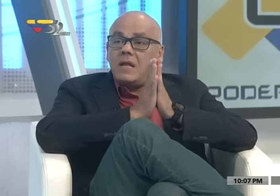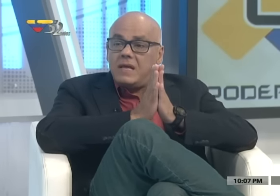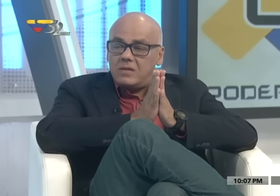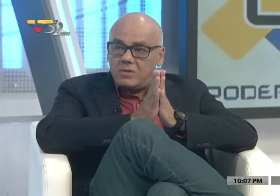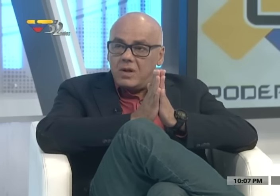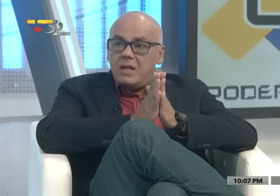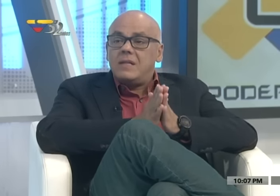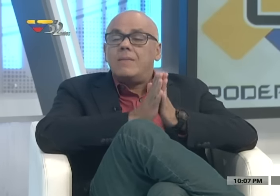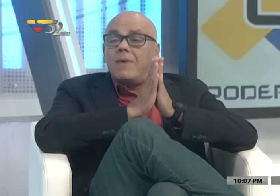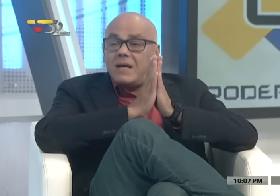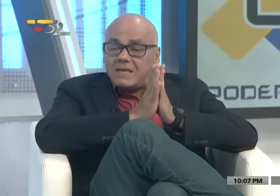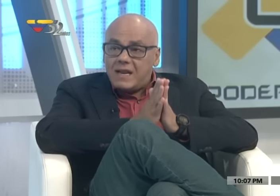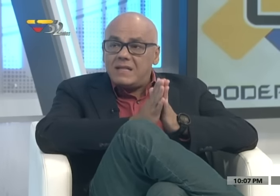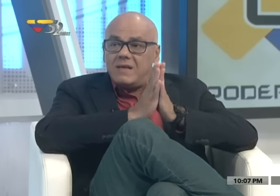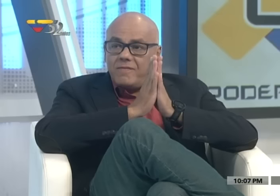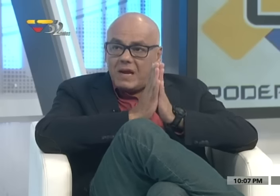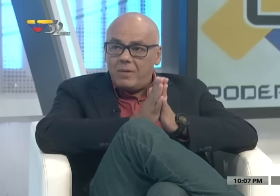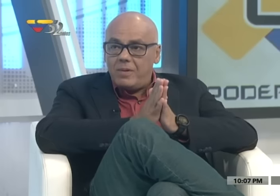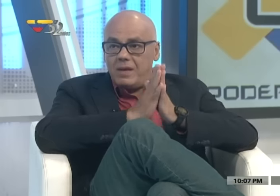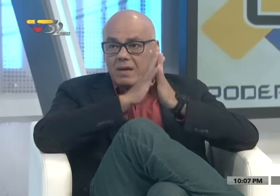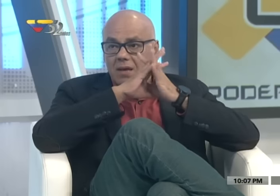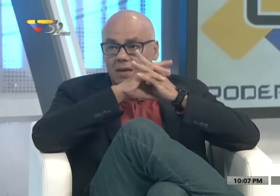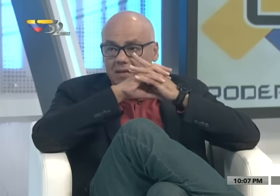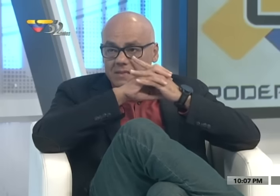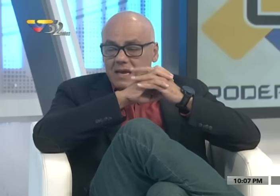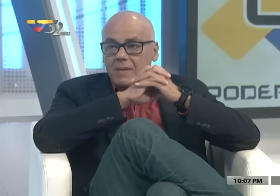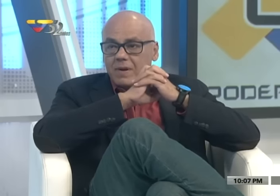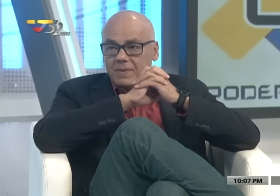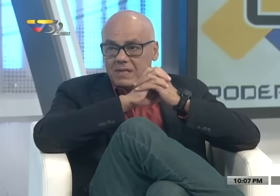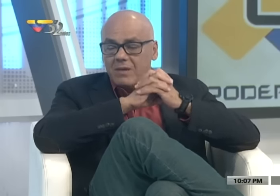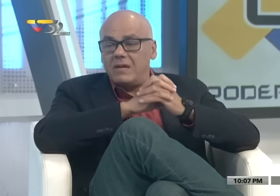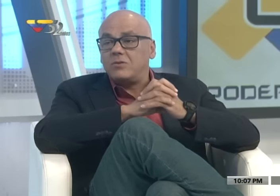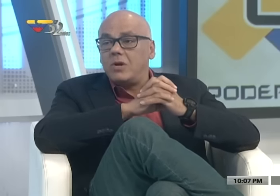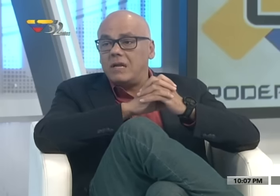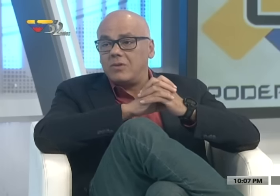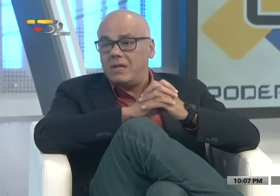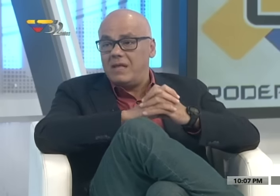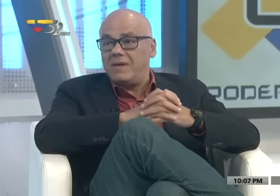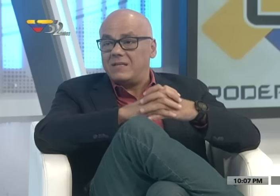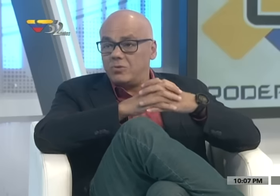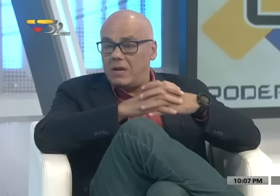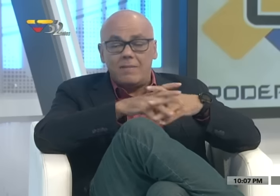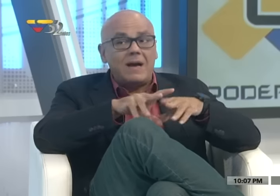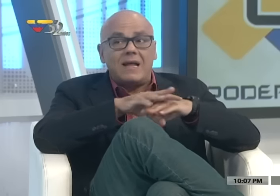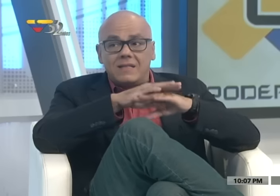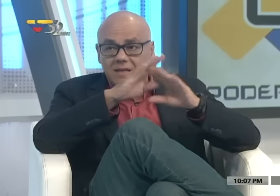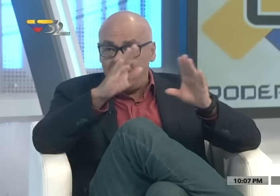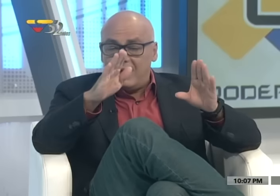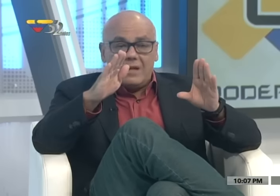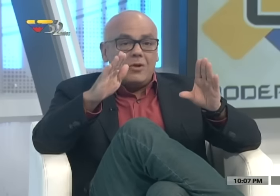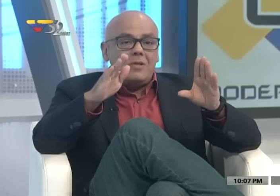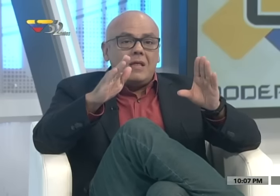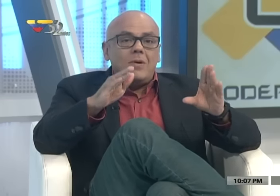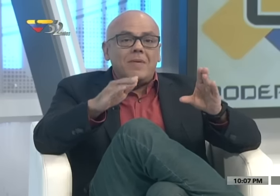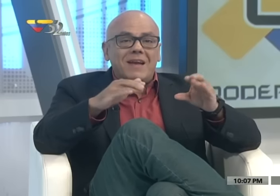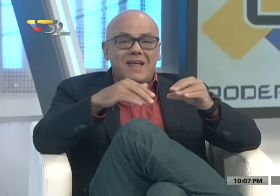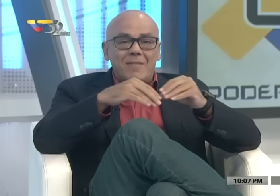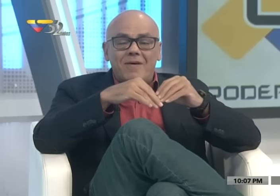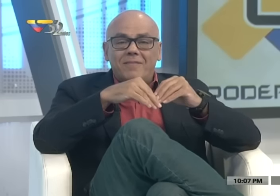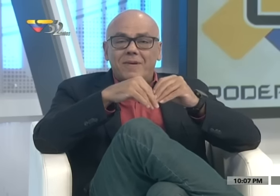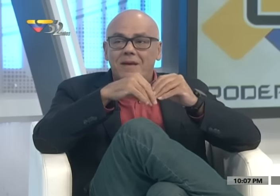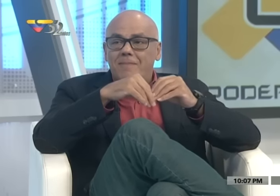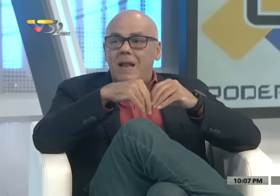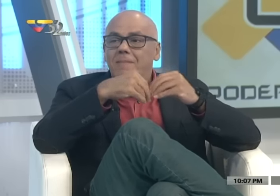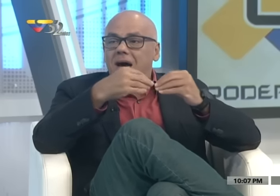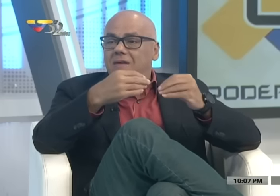cuerpo del delito del más grande fraude que se haya perpetrado en la historia electoral de Venezuela el más grande donde de una manera